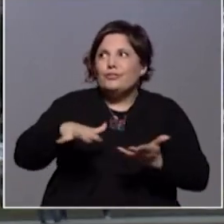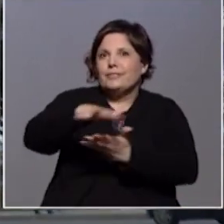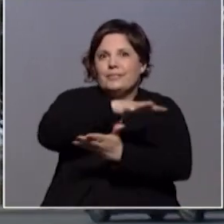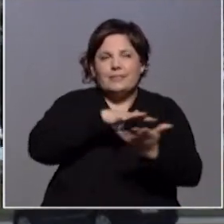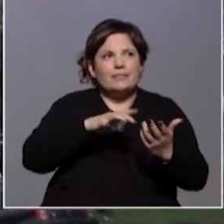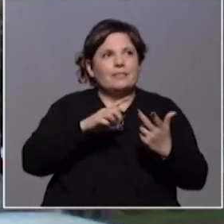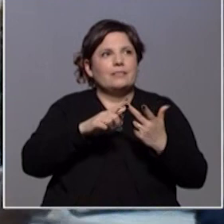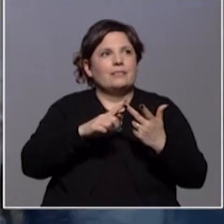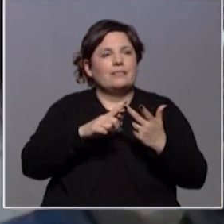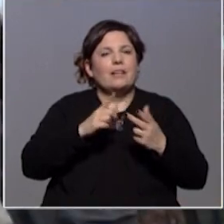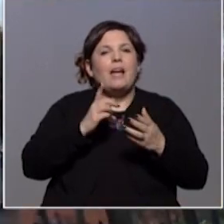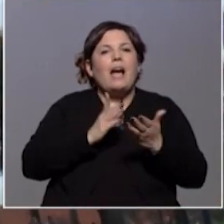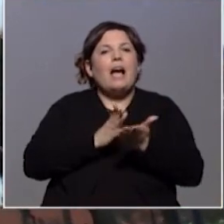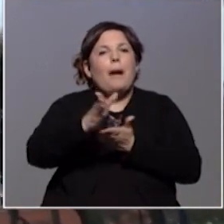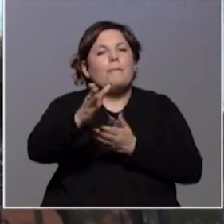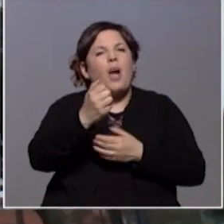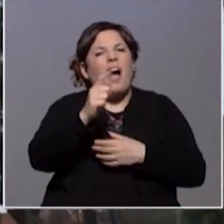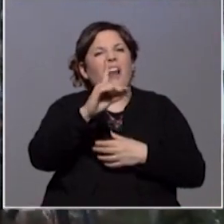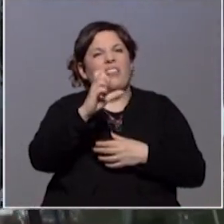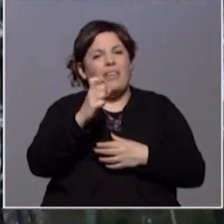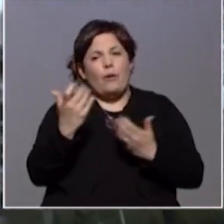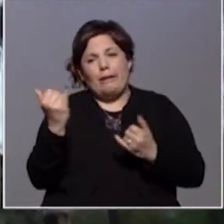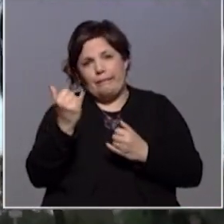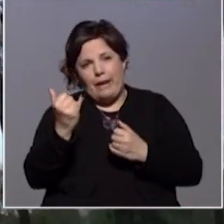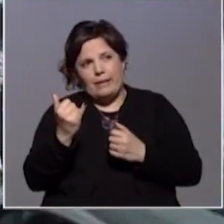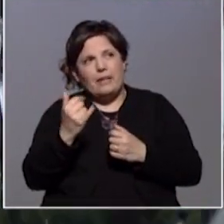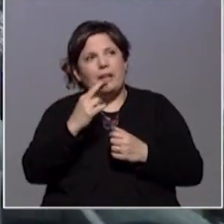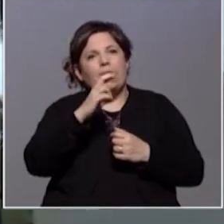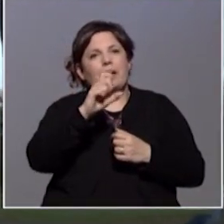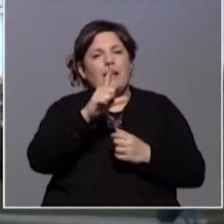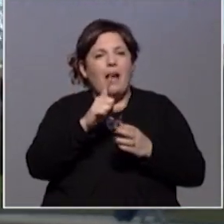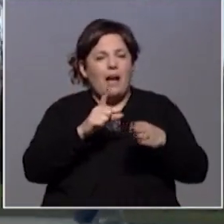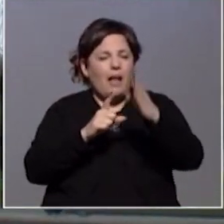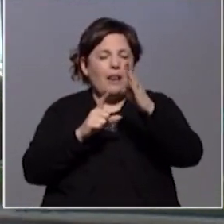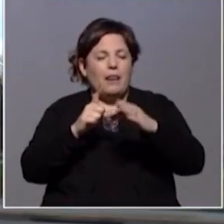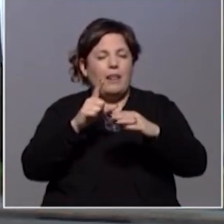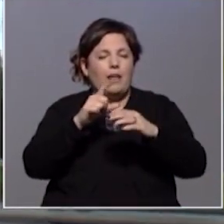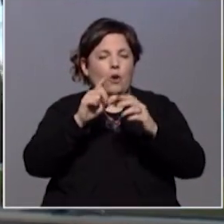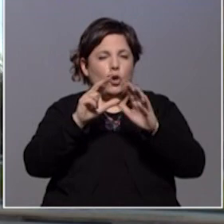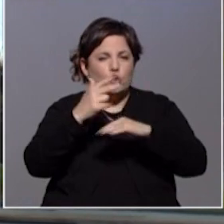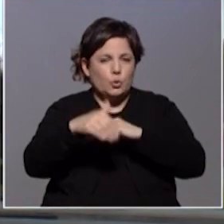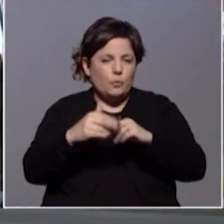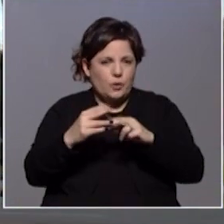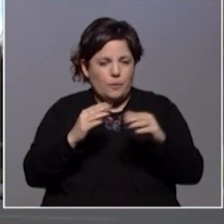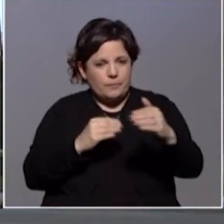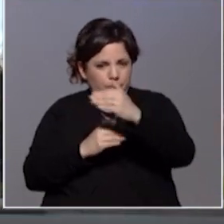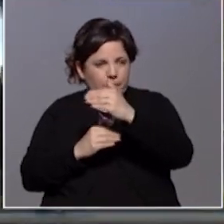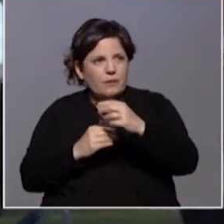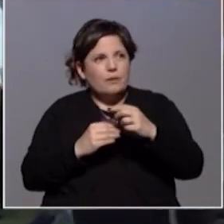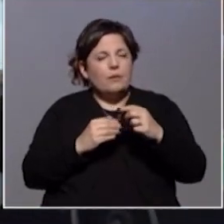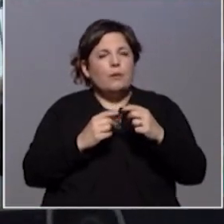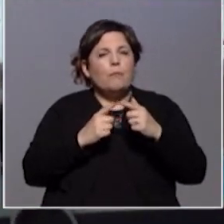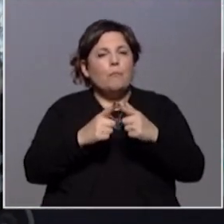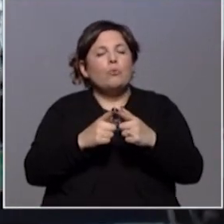que sí. El camino de la aldea, que se llamaba Avenida Italia. Avenida Italia. El camino real a Maldonado, que es 8 de octubre. El camino de la Punta de las Carretas,